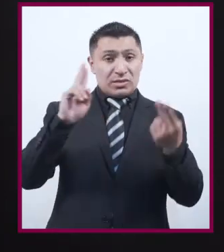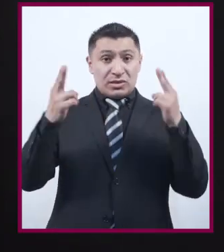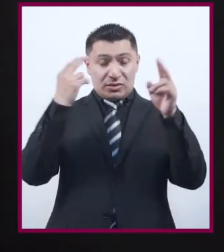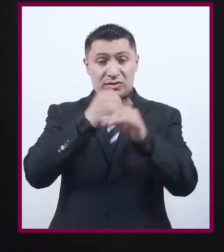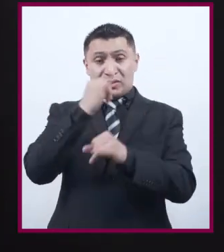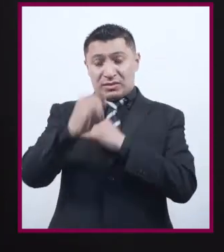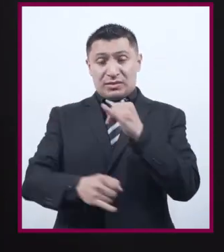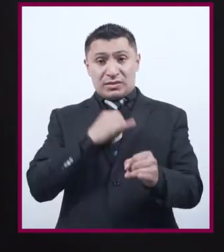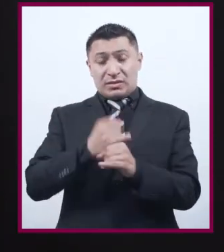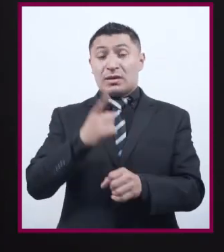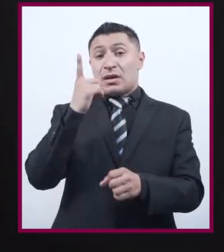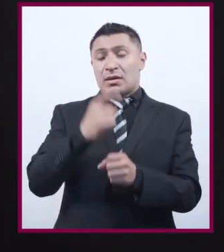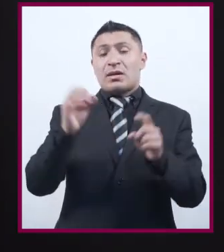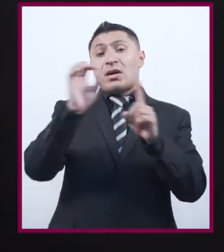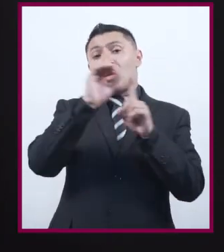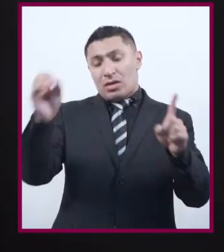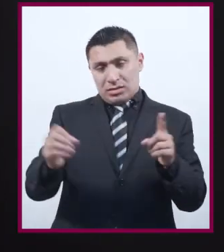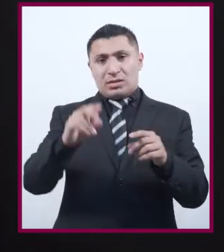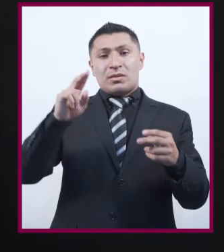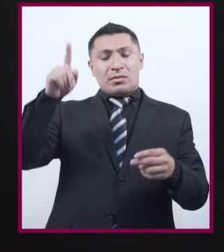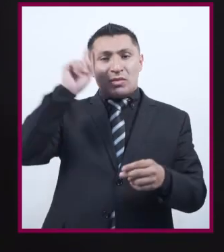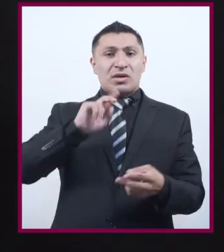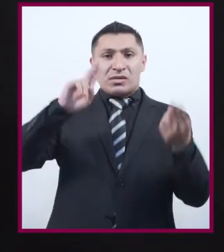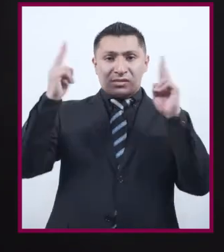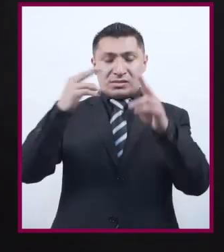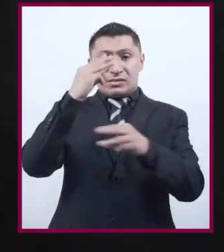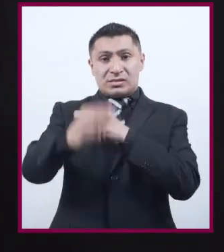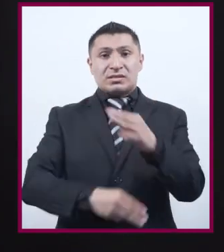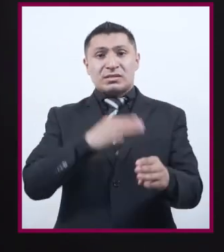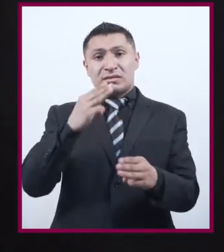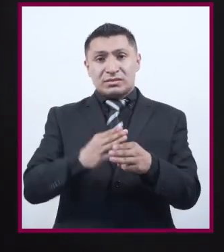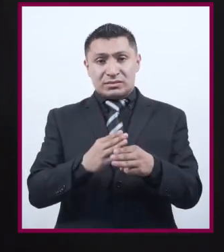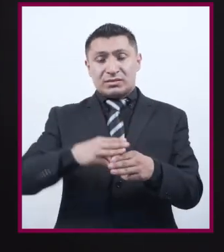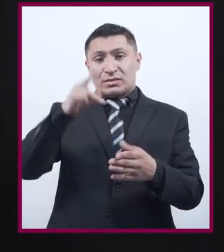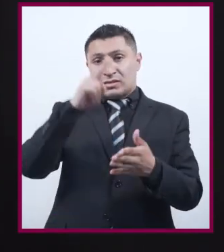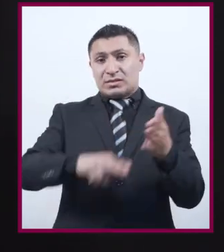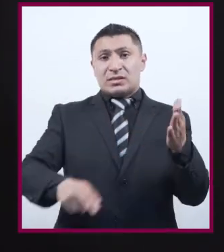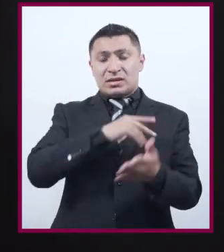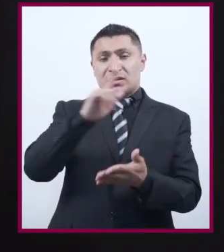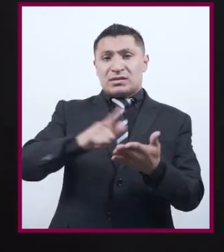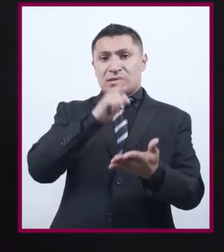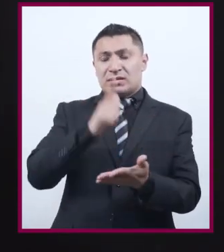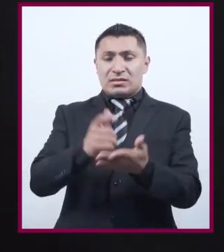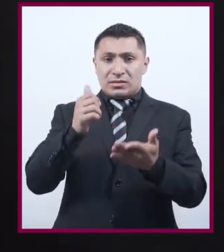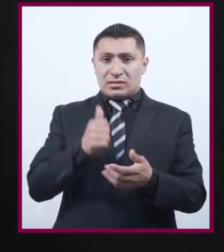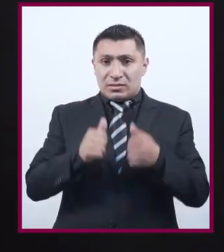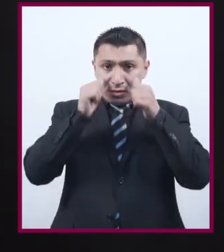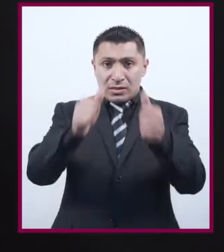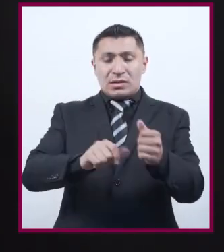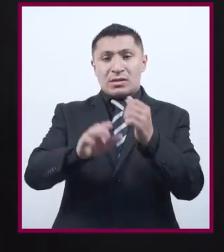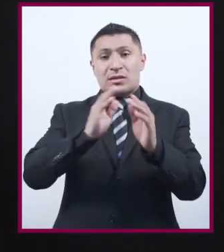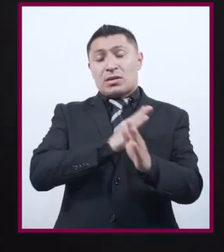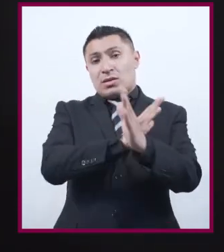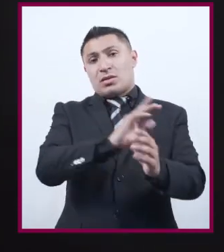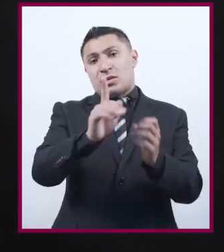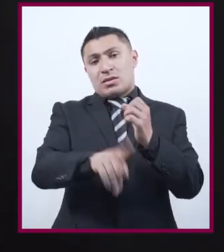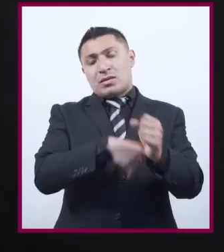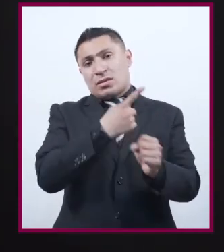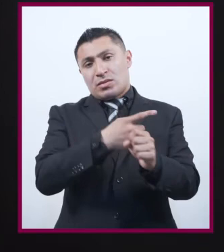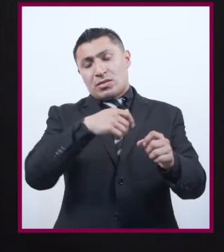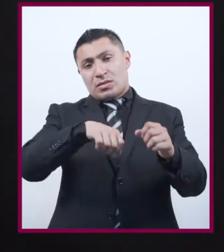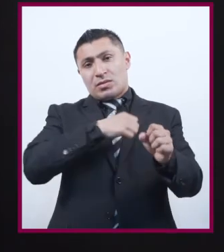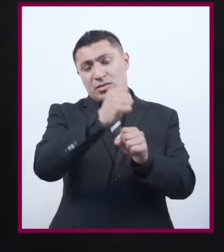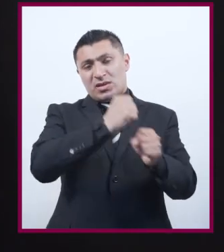primera organización de mujeres universitarias en el mundo. Se aprobó la Ley de Asistencia y Prevención de la Violencia Familiar en el Distrito